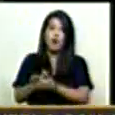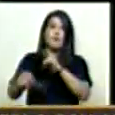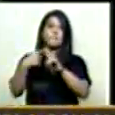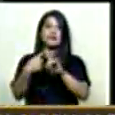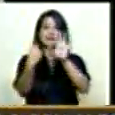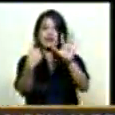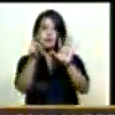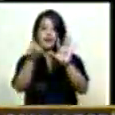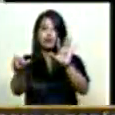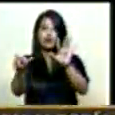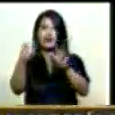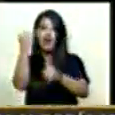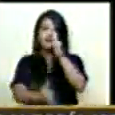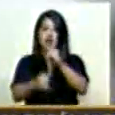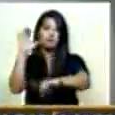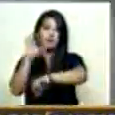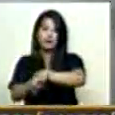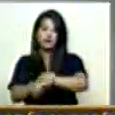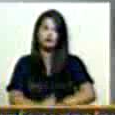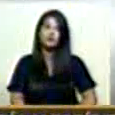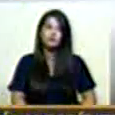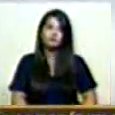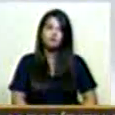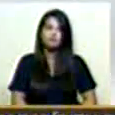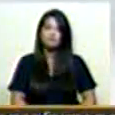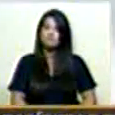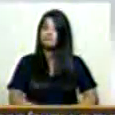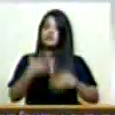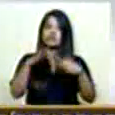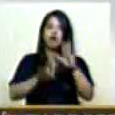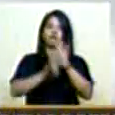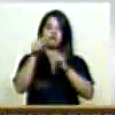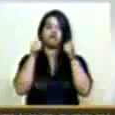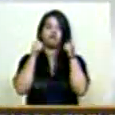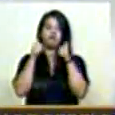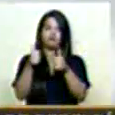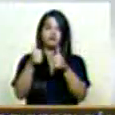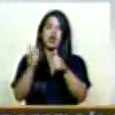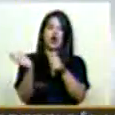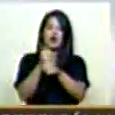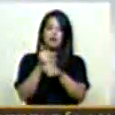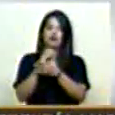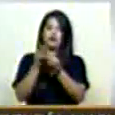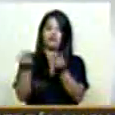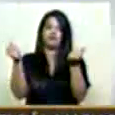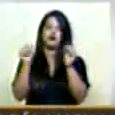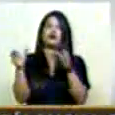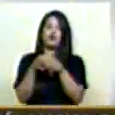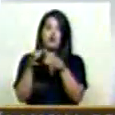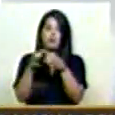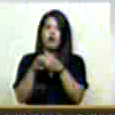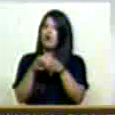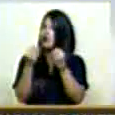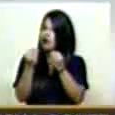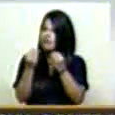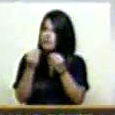criminales fueron capturados el éxito de la operación desarrollada por el equipo de las fuerzas especiales se logró